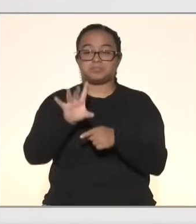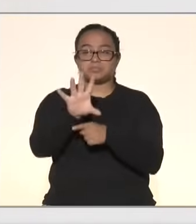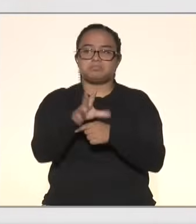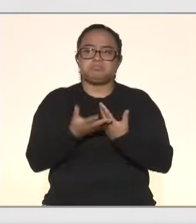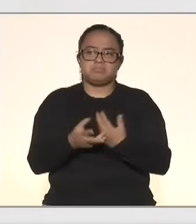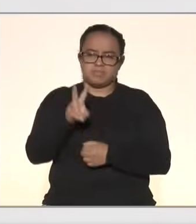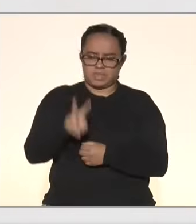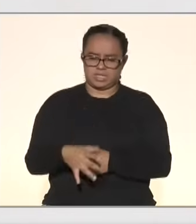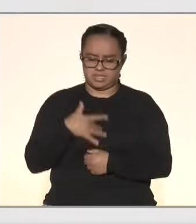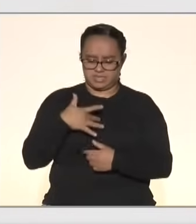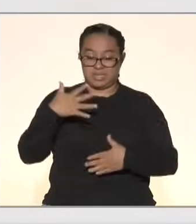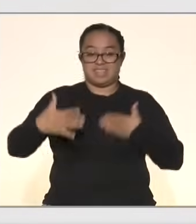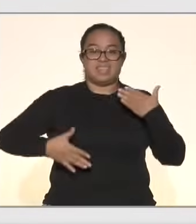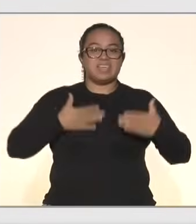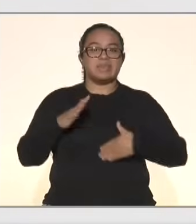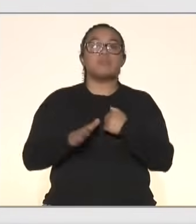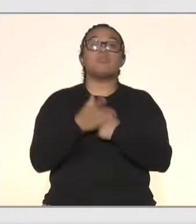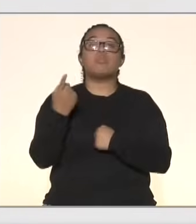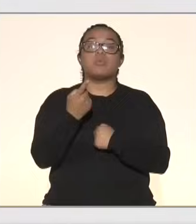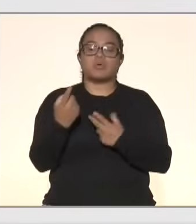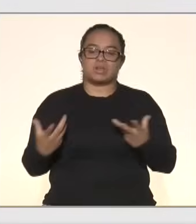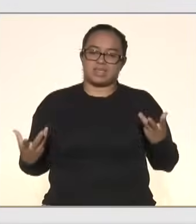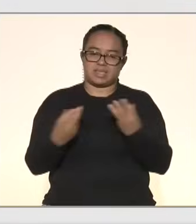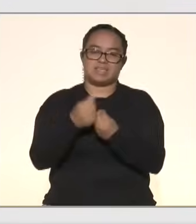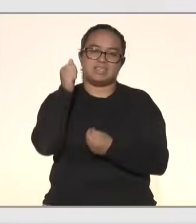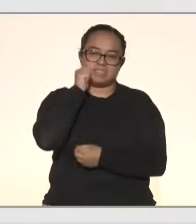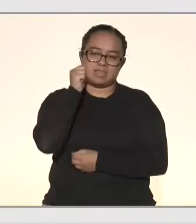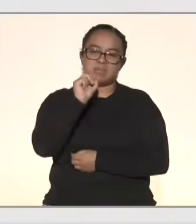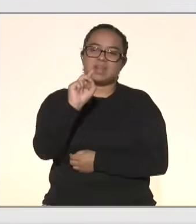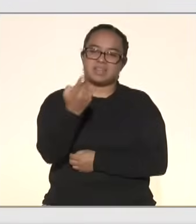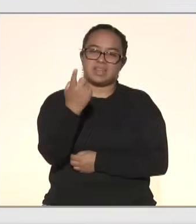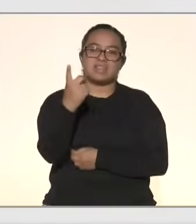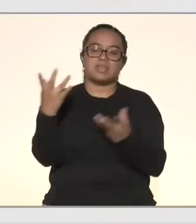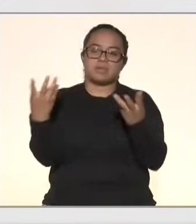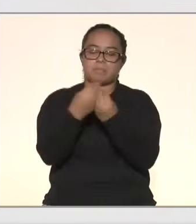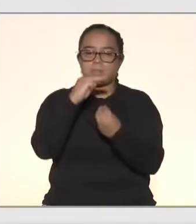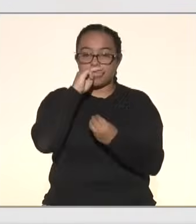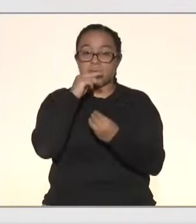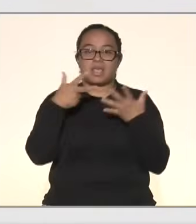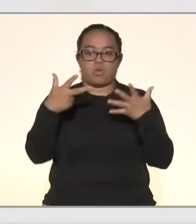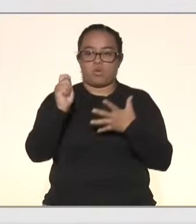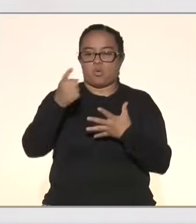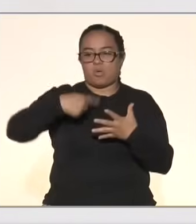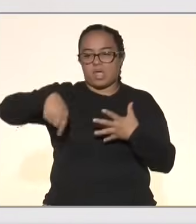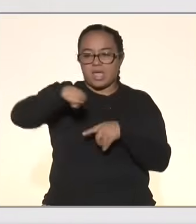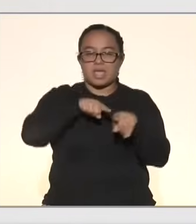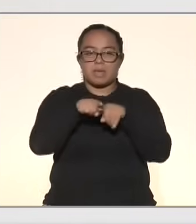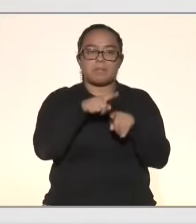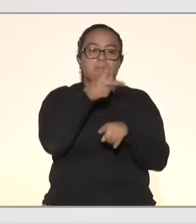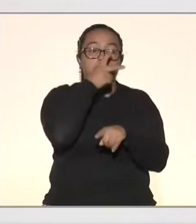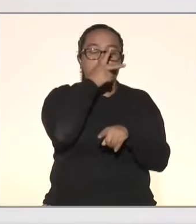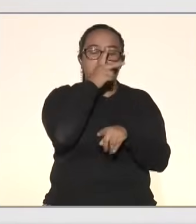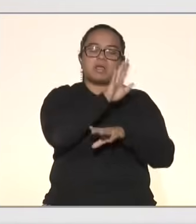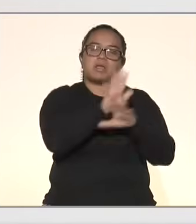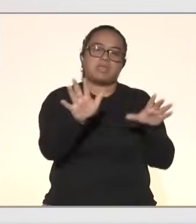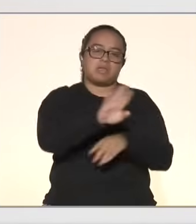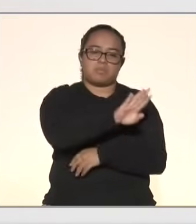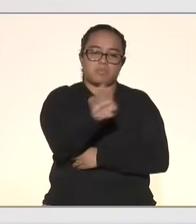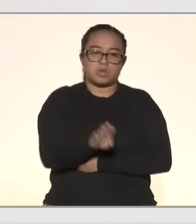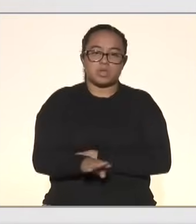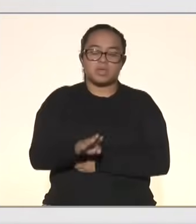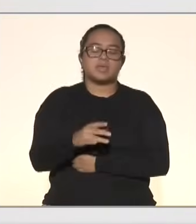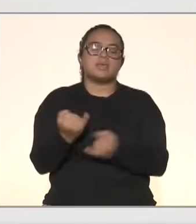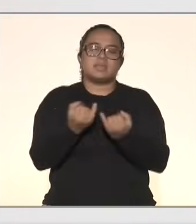una parte, alegría porque nos reunimos solamente el fin de año en casa de mamá, los 8 hermanos. Papá ya no está. Y a la